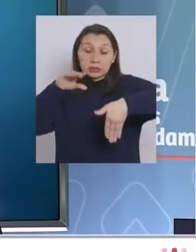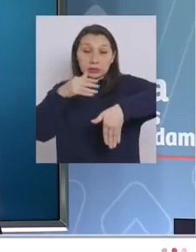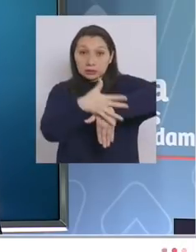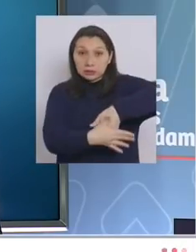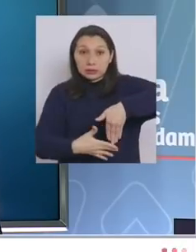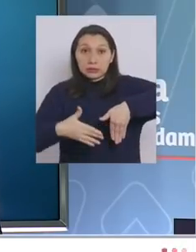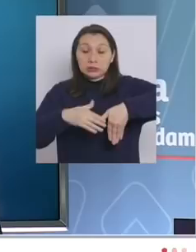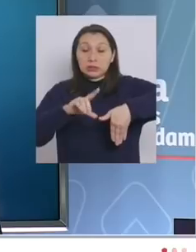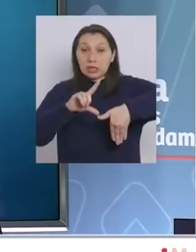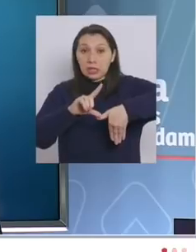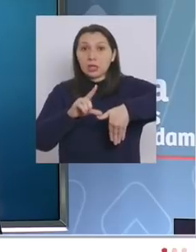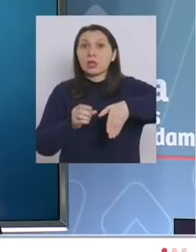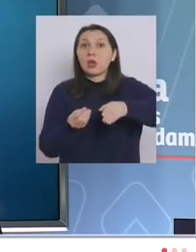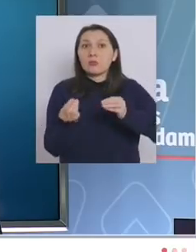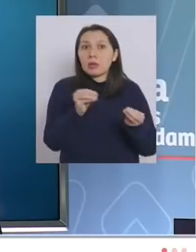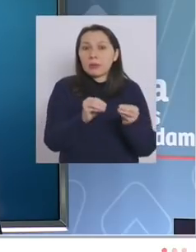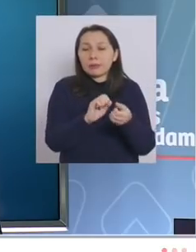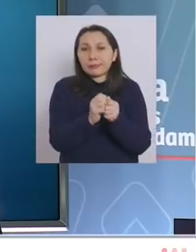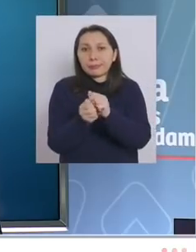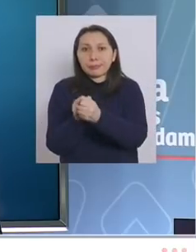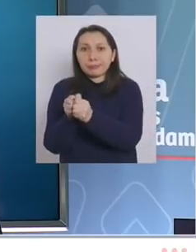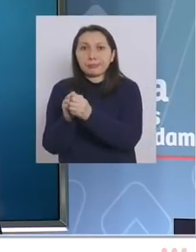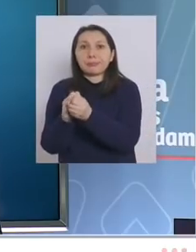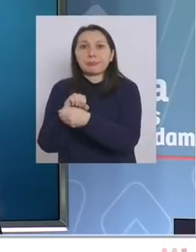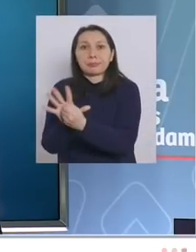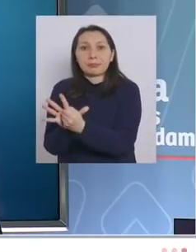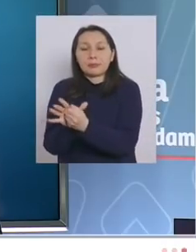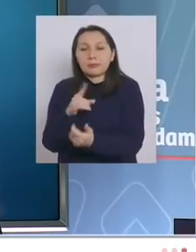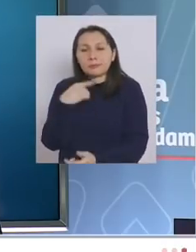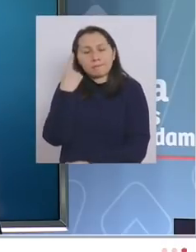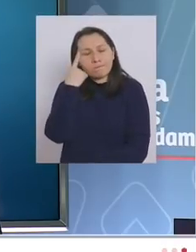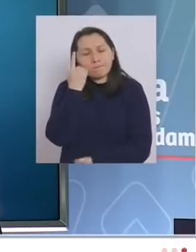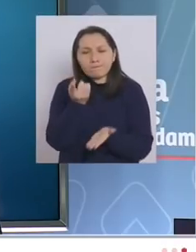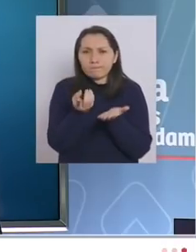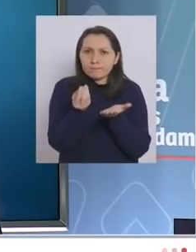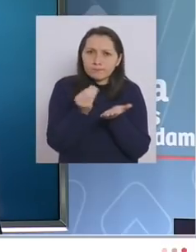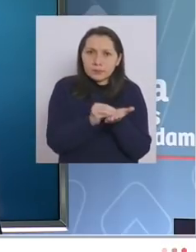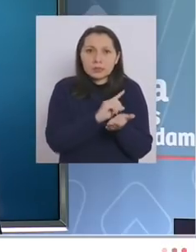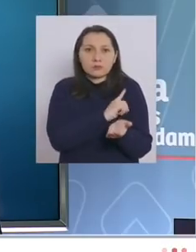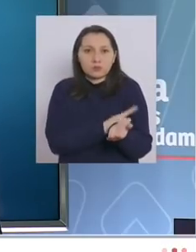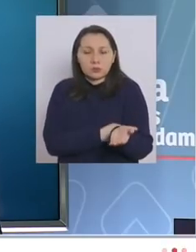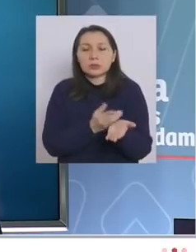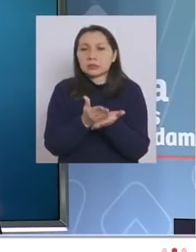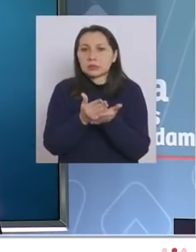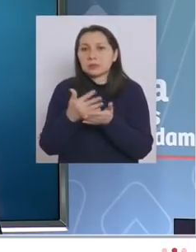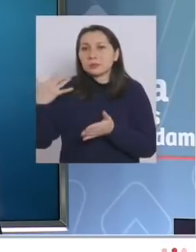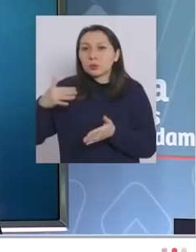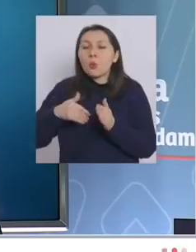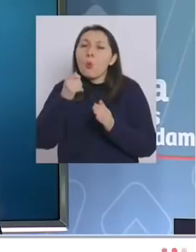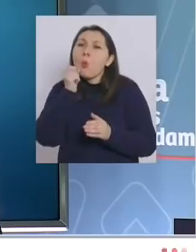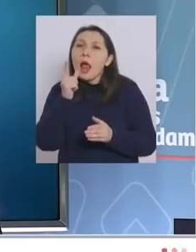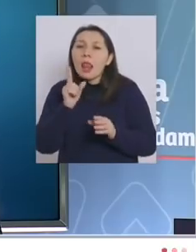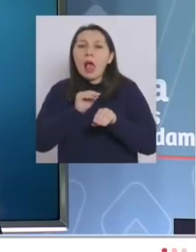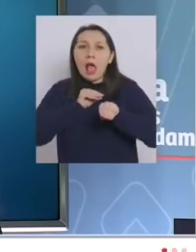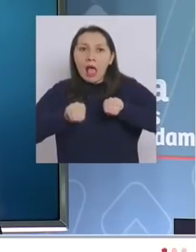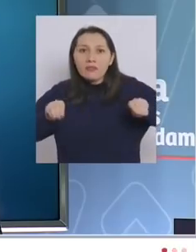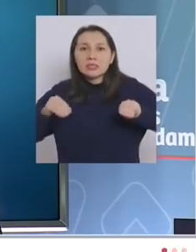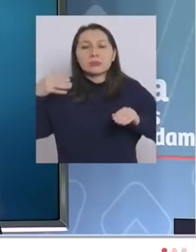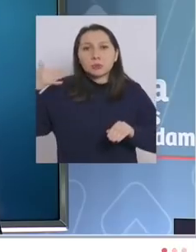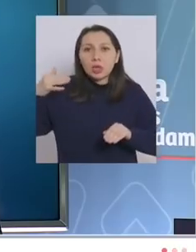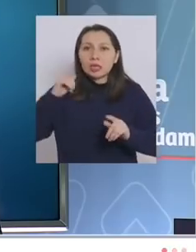región con nuevas variantes, obviamente nos hace fortalecer una de las estrategias más importantes, que es la comunicación de